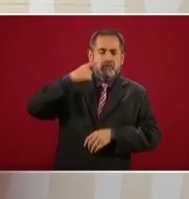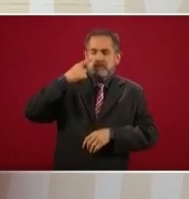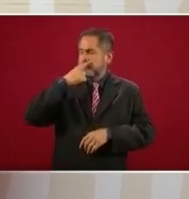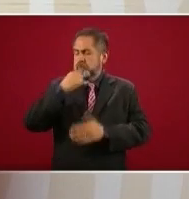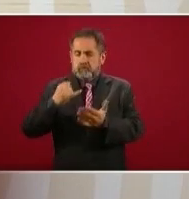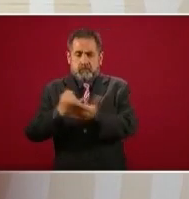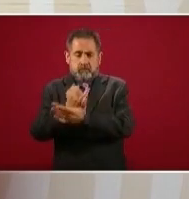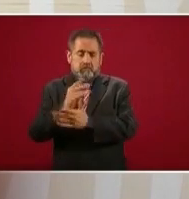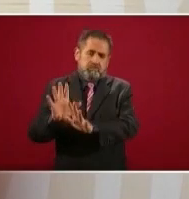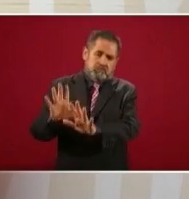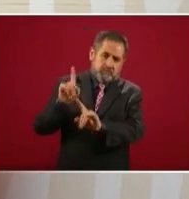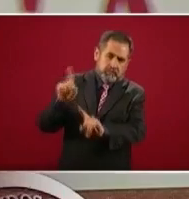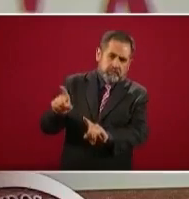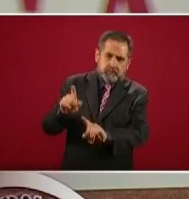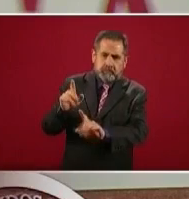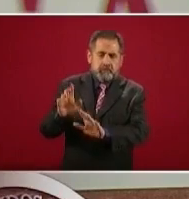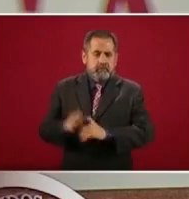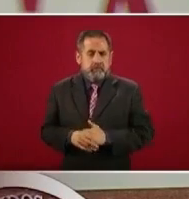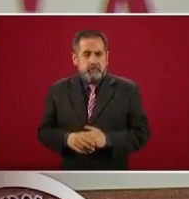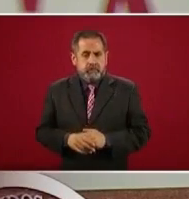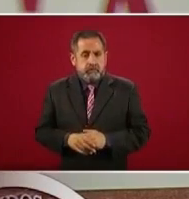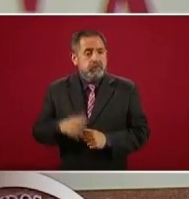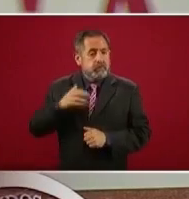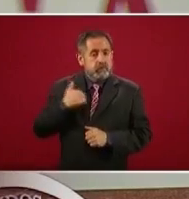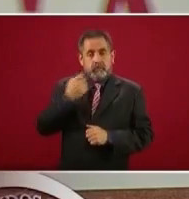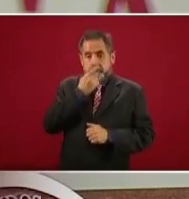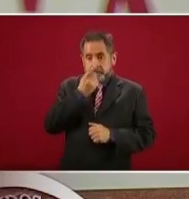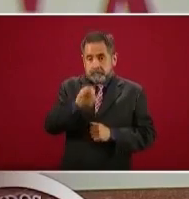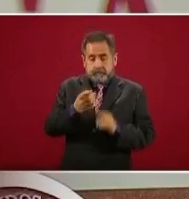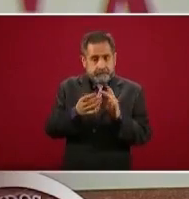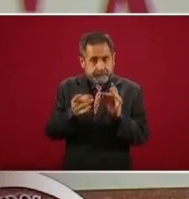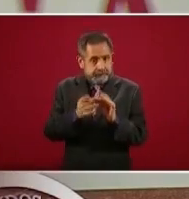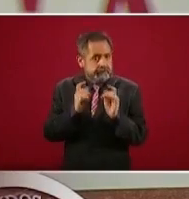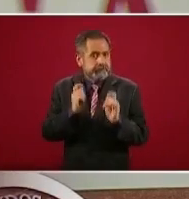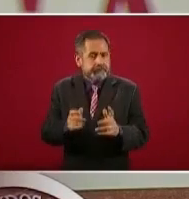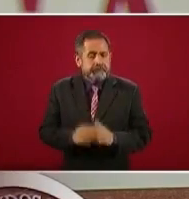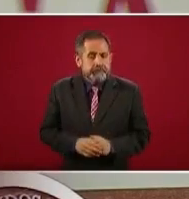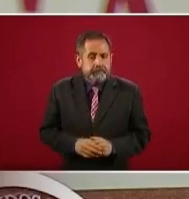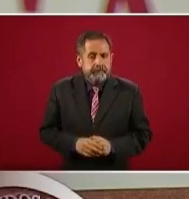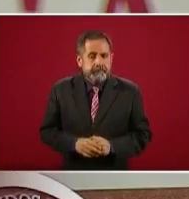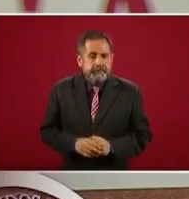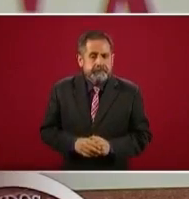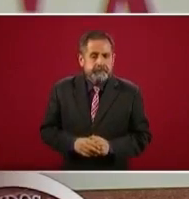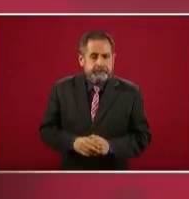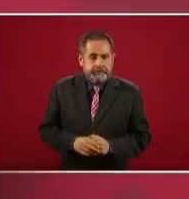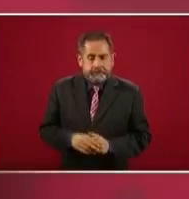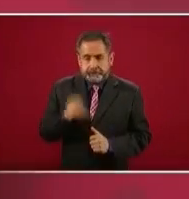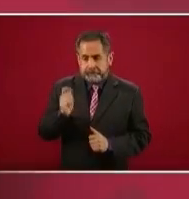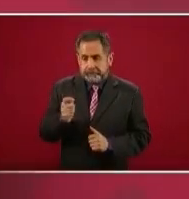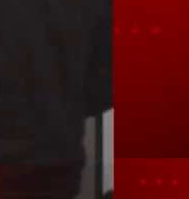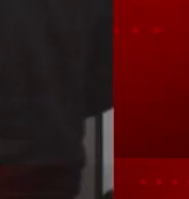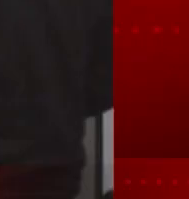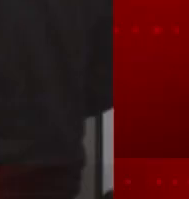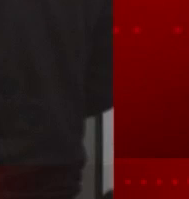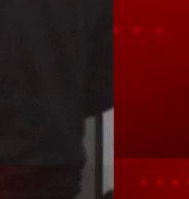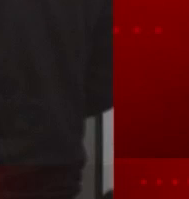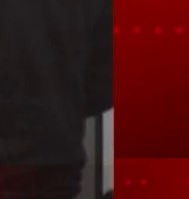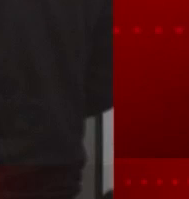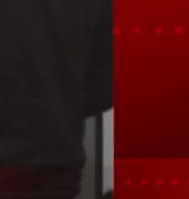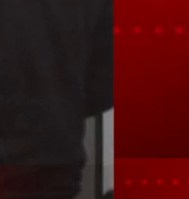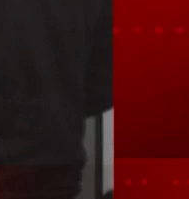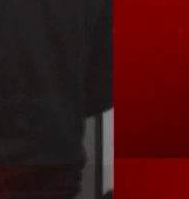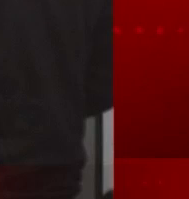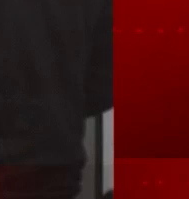quiere es que se destierre la corrupción de mexico y esto se está llevando a cabo en el marco de la legalidad para ver un auténtico estado de